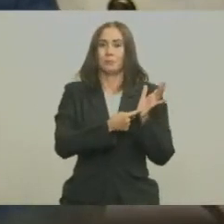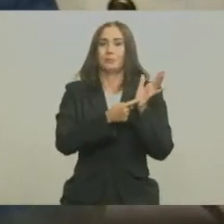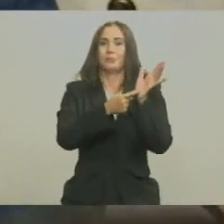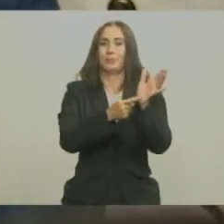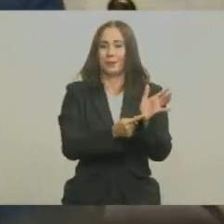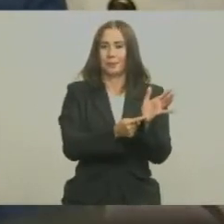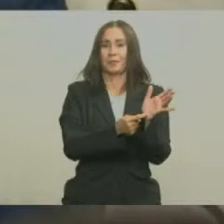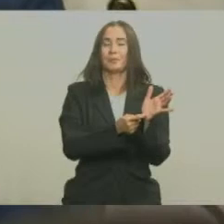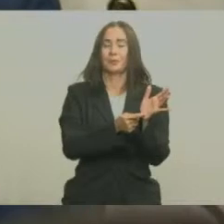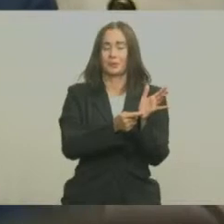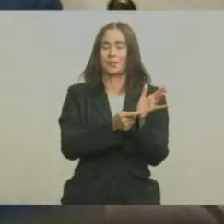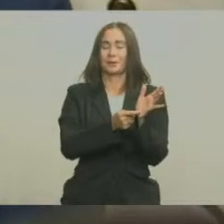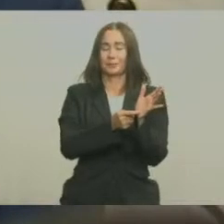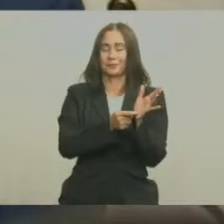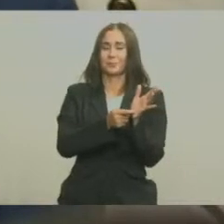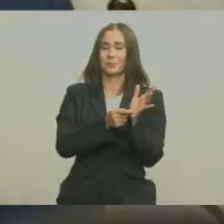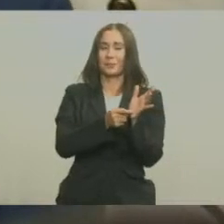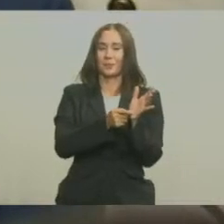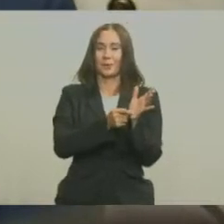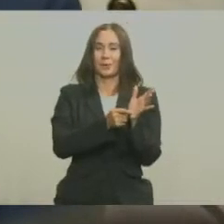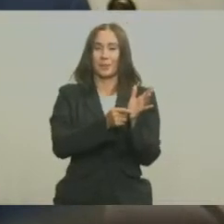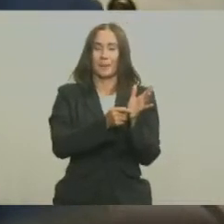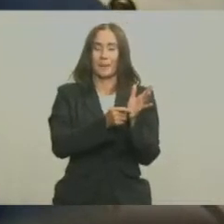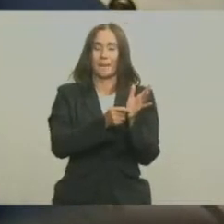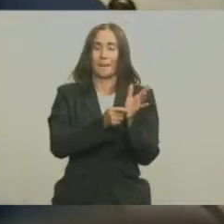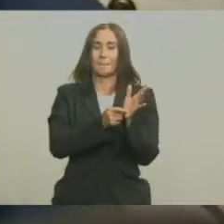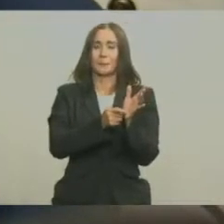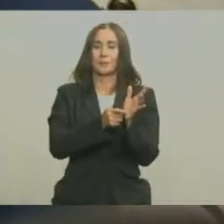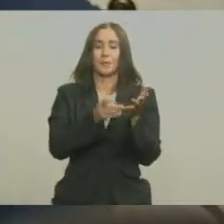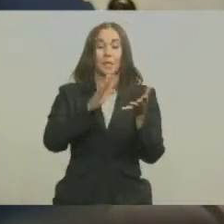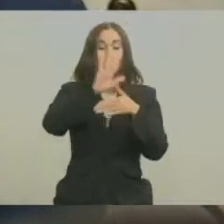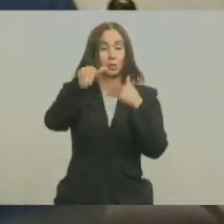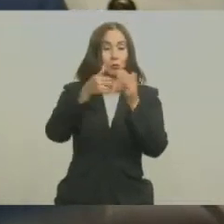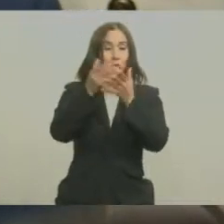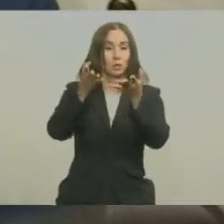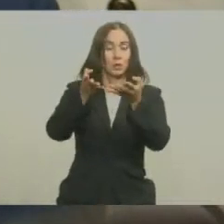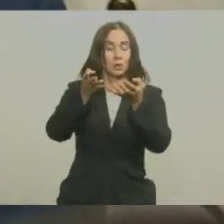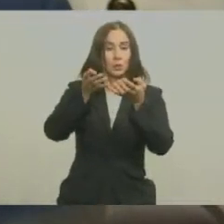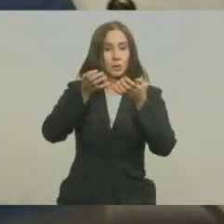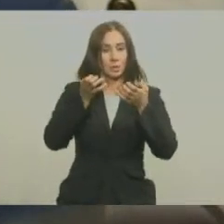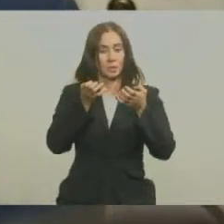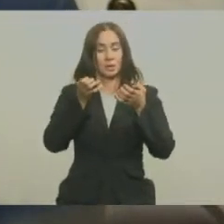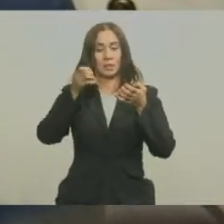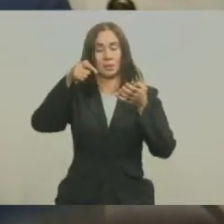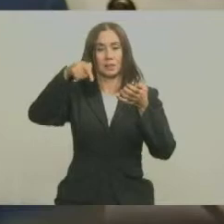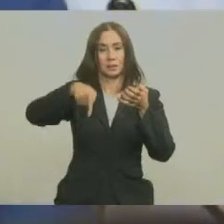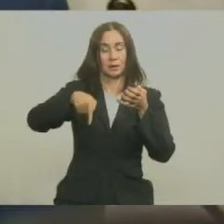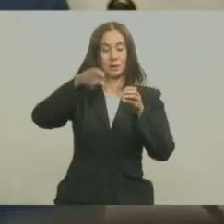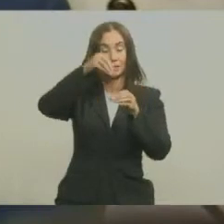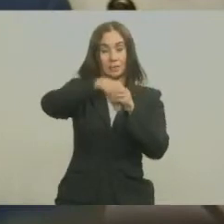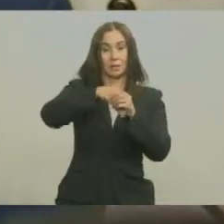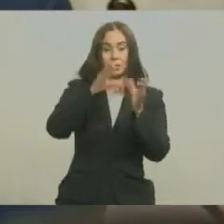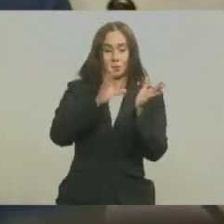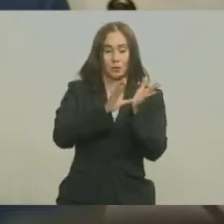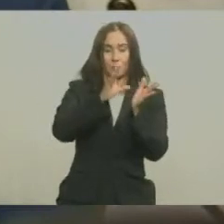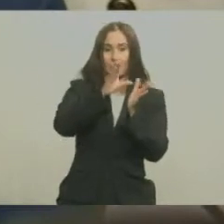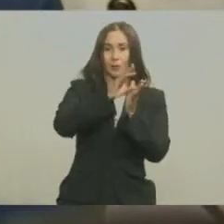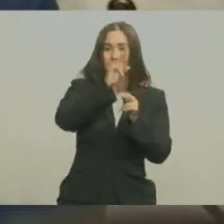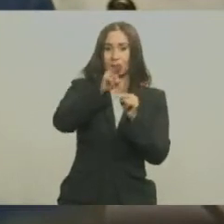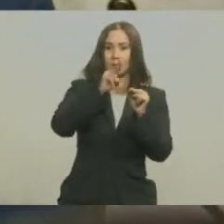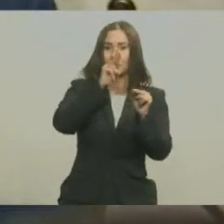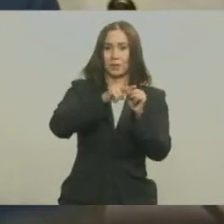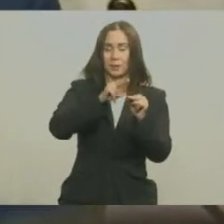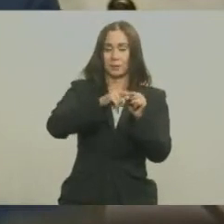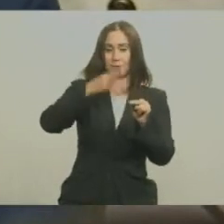con una apertura total a que de manera definitiva en el Congreso Nacional